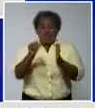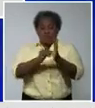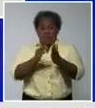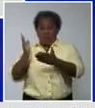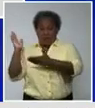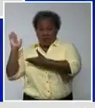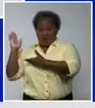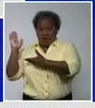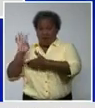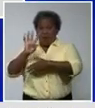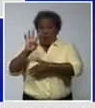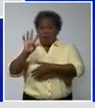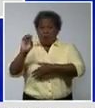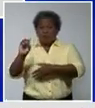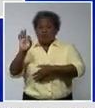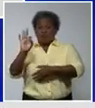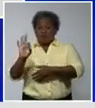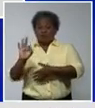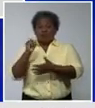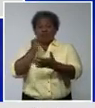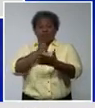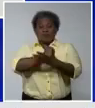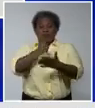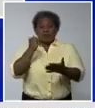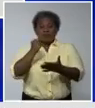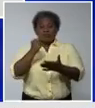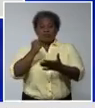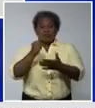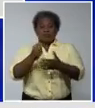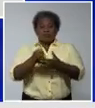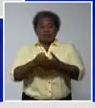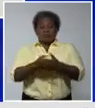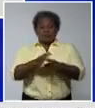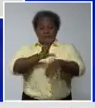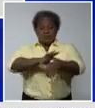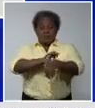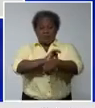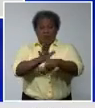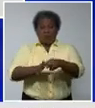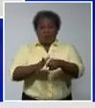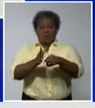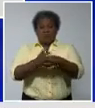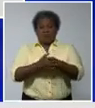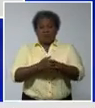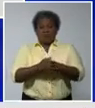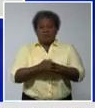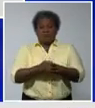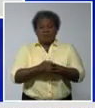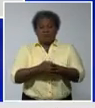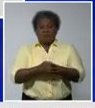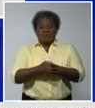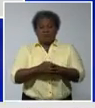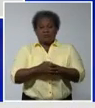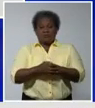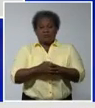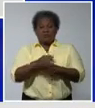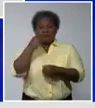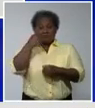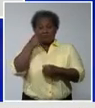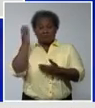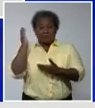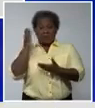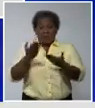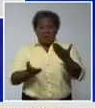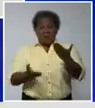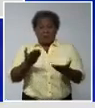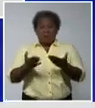12.408 confirmados de COVID-19 fue en comparación con febrero,